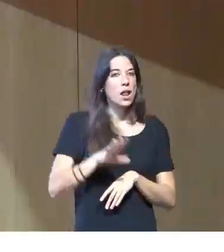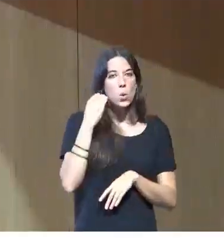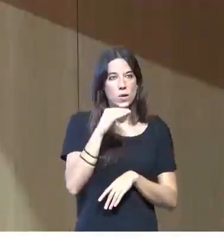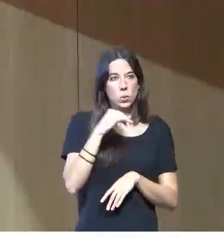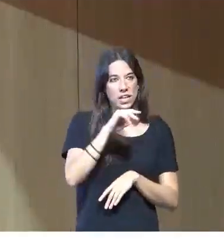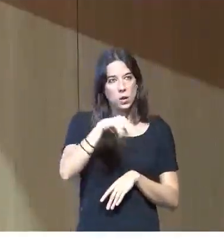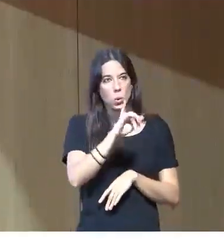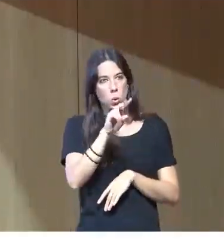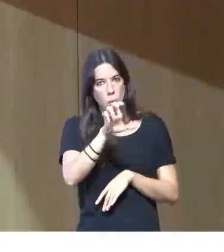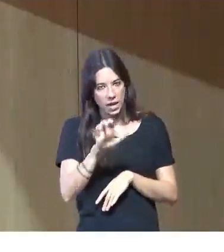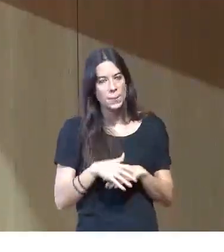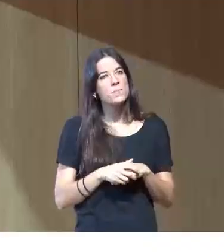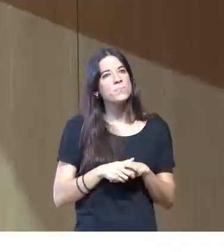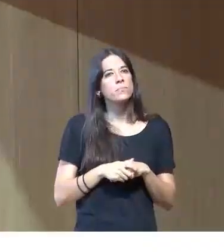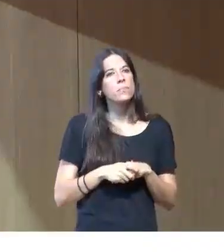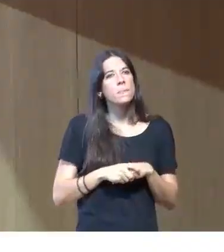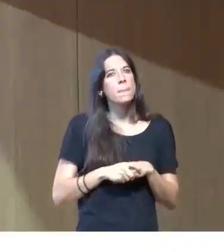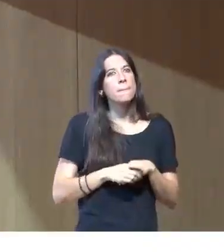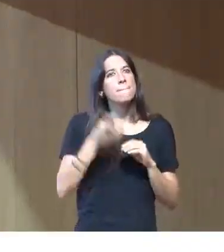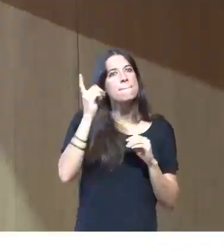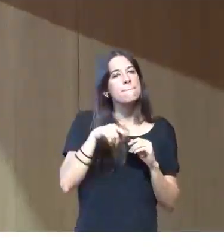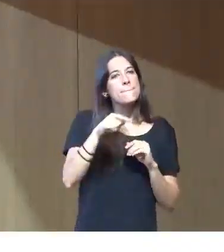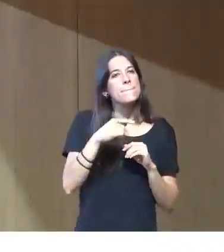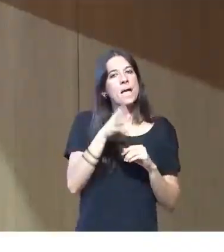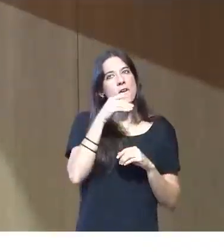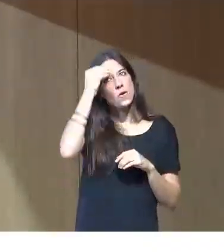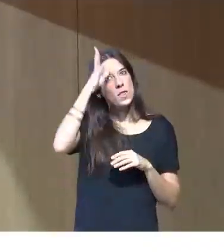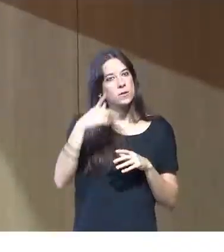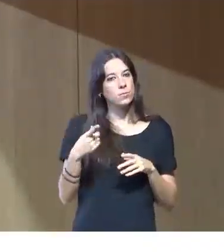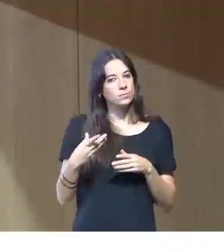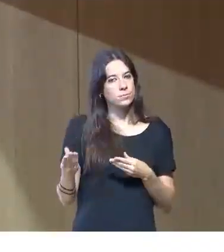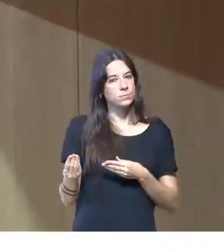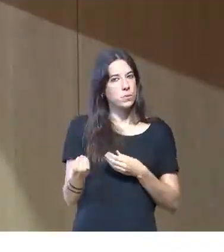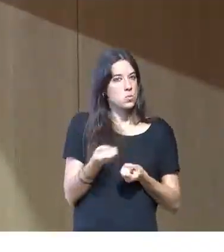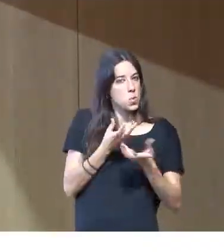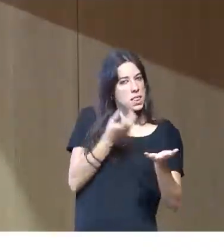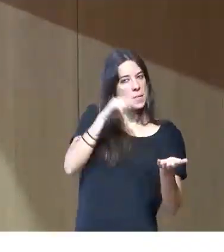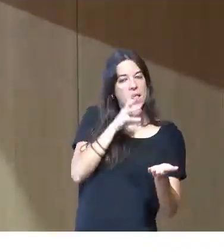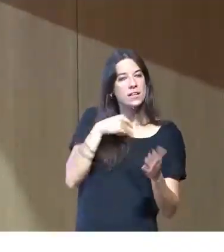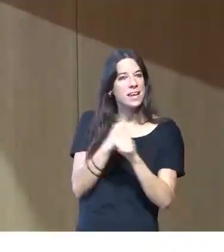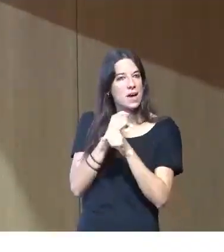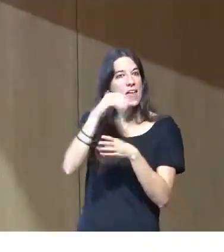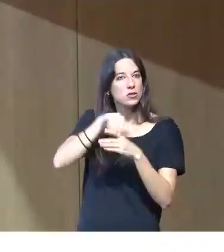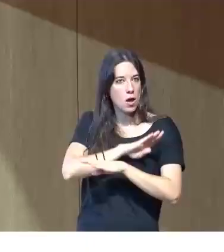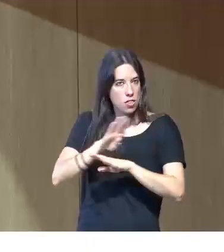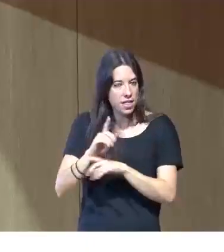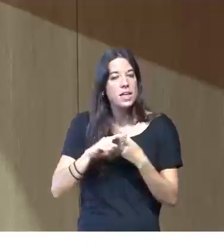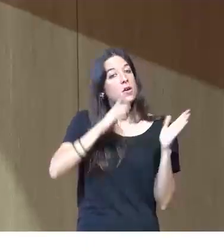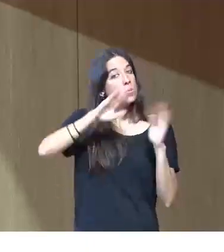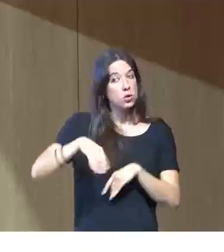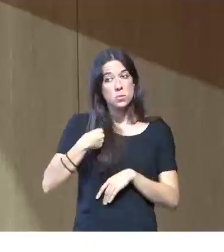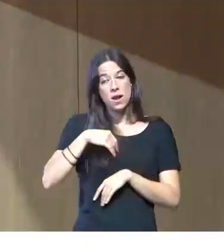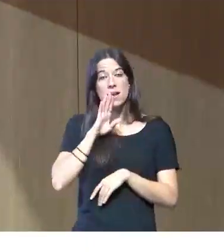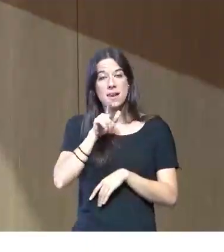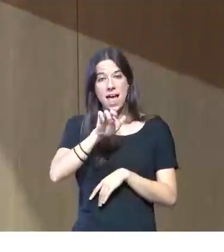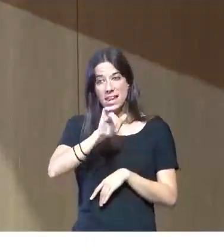y que también nos va a aportar sus conocimientos trabaja en la 11 Y por último tenemos como ha dicho el área